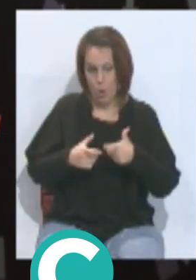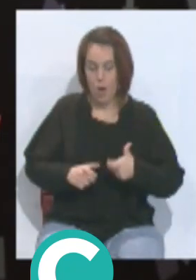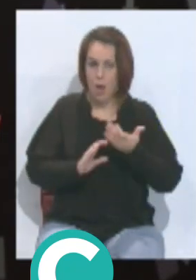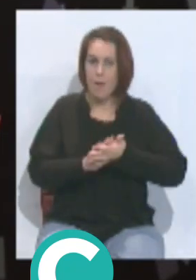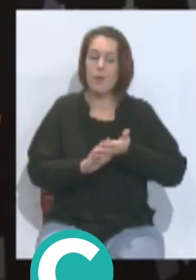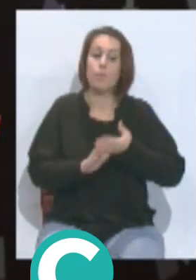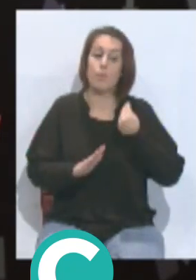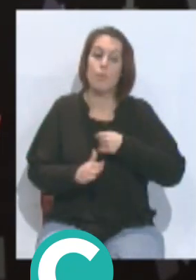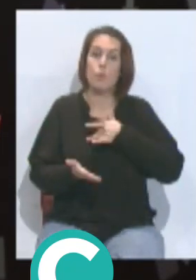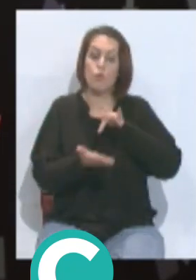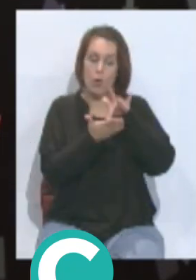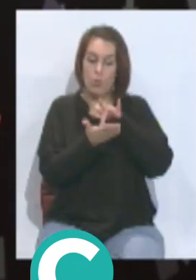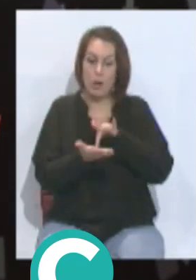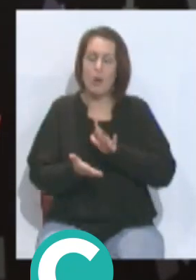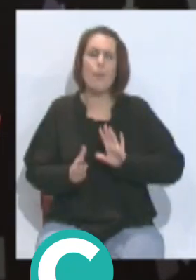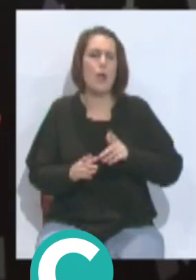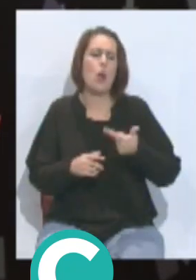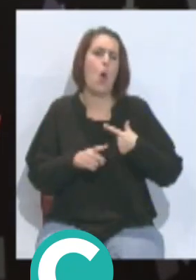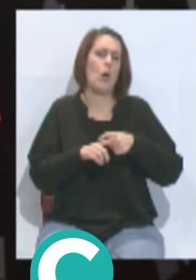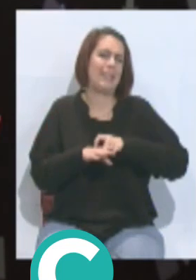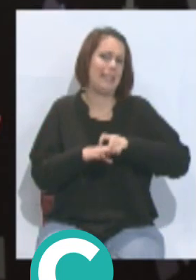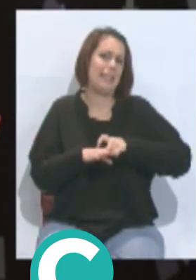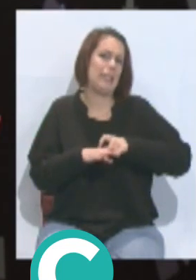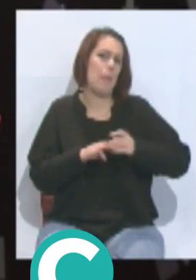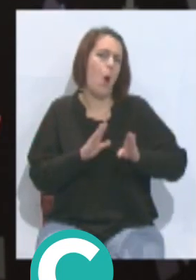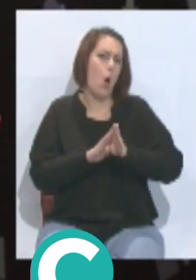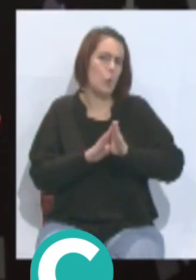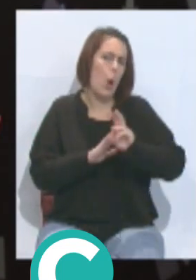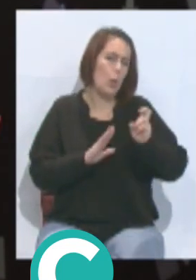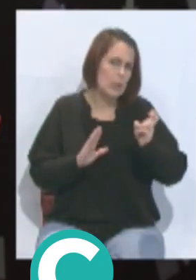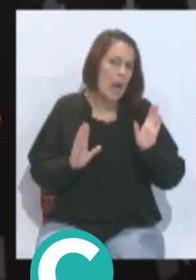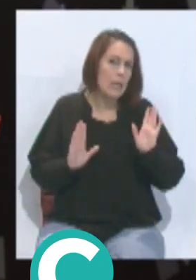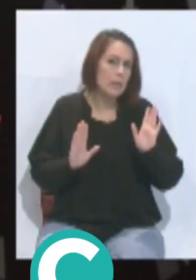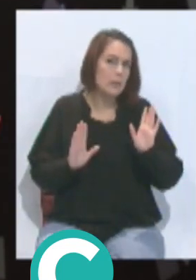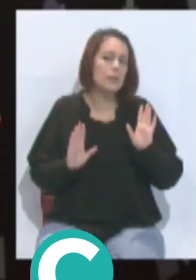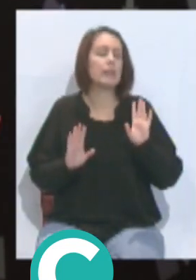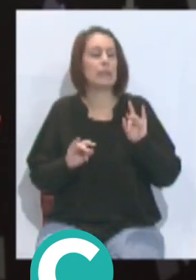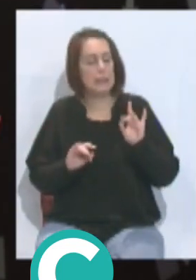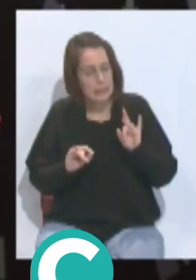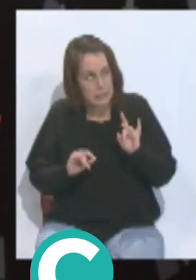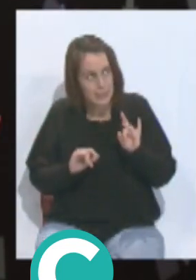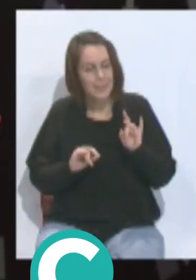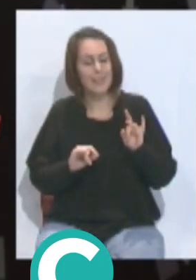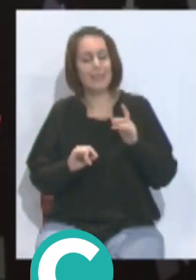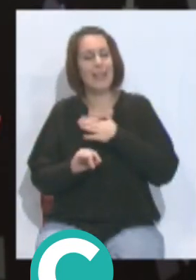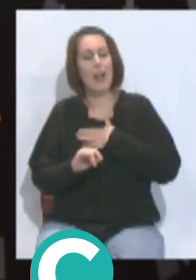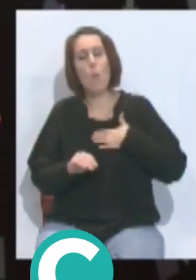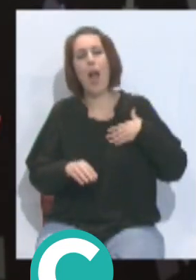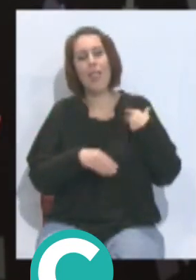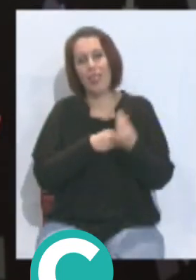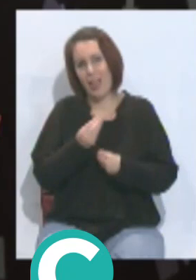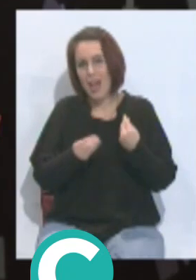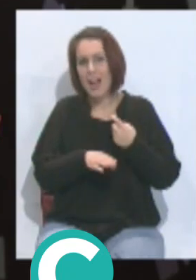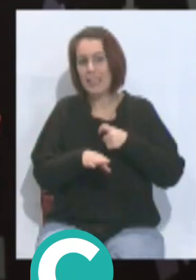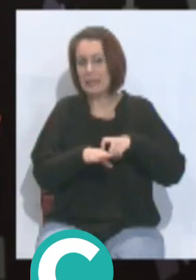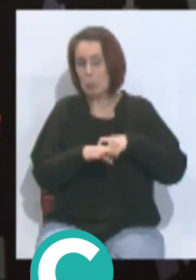hablando, pero entiendo que seguiréis con el resto de modalidades, David, ¿o cómo os lo planteáis? Sí, vamos. Queremos hacer todas